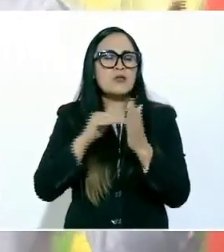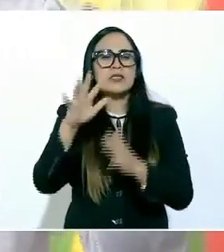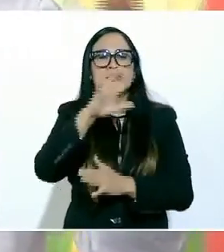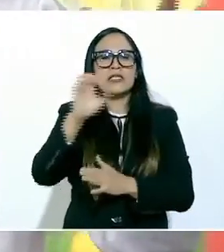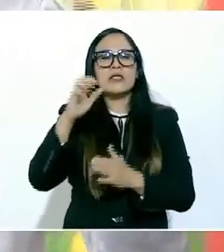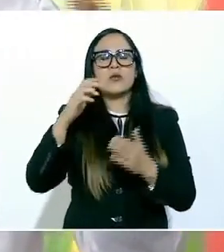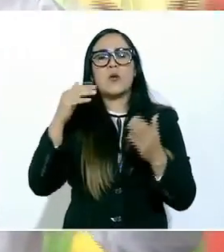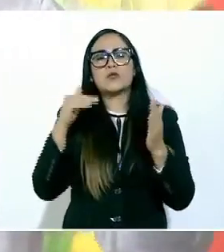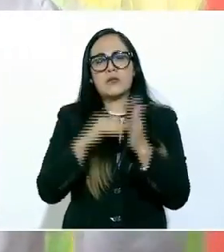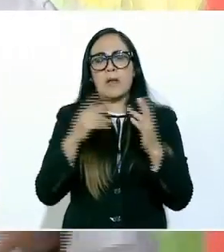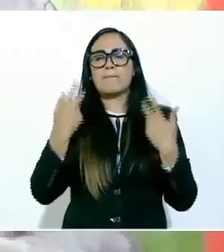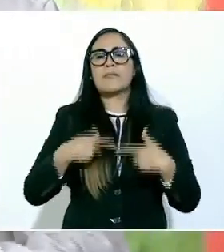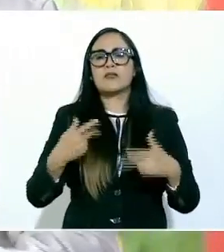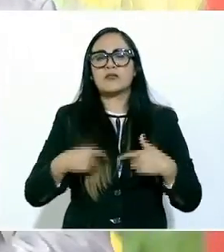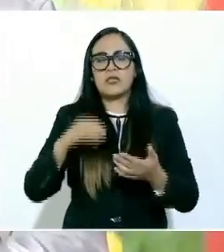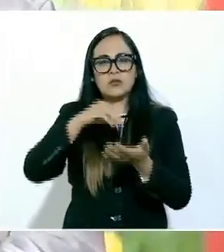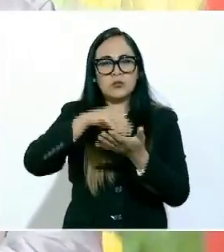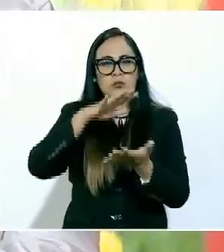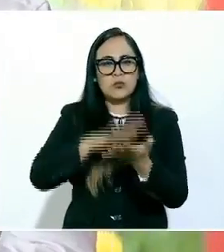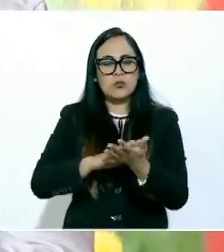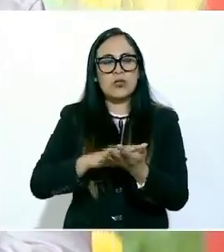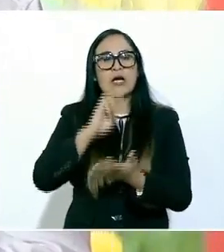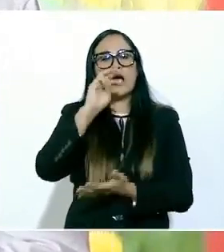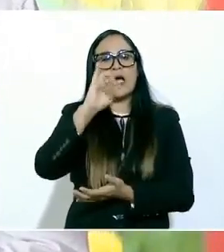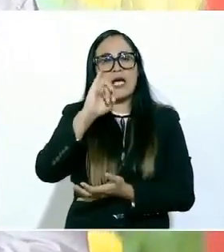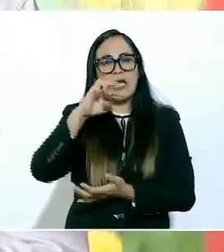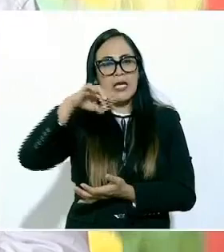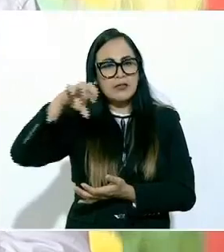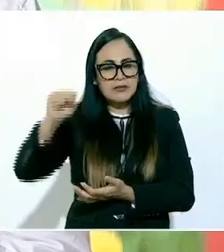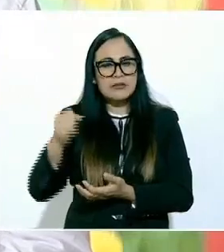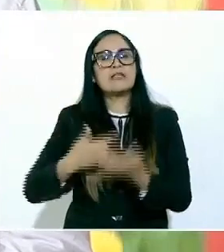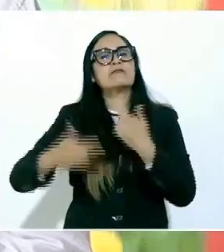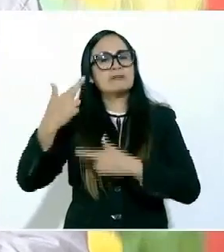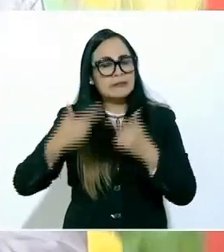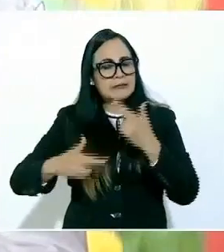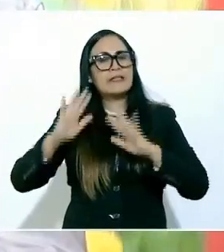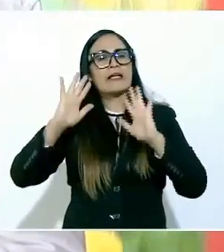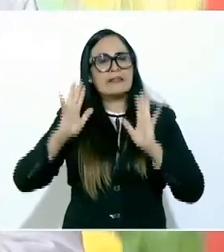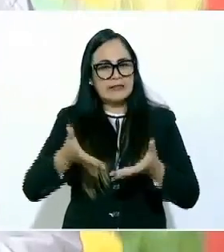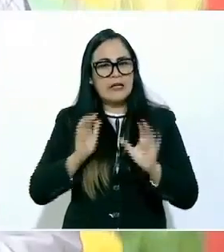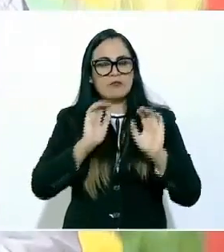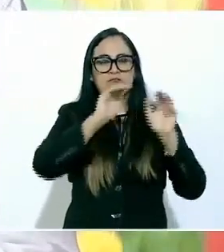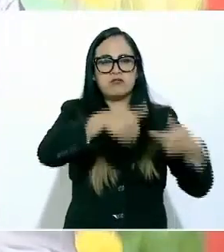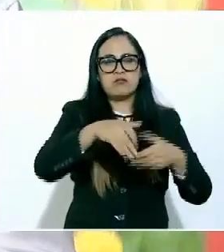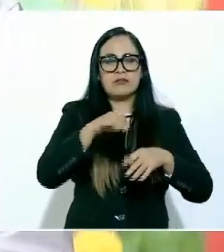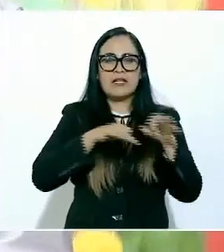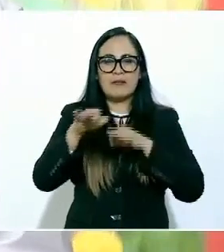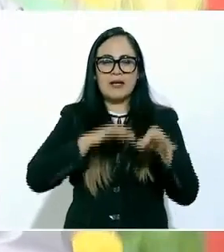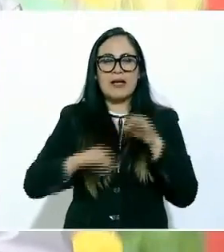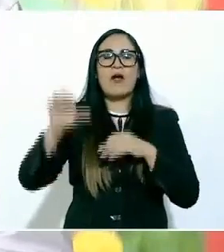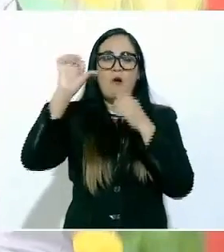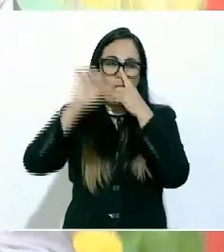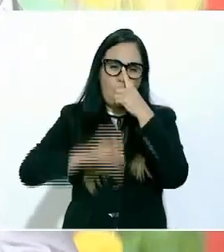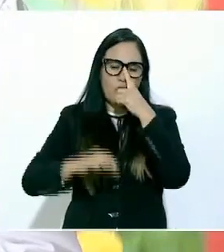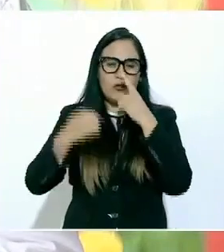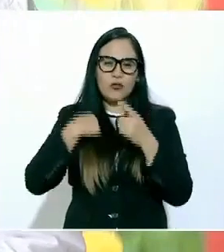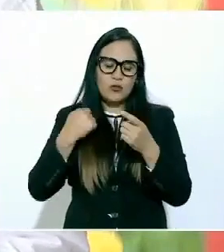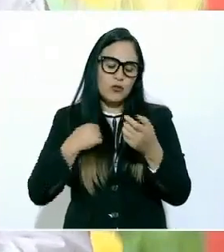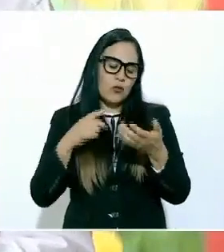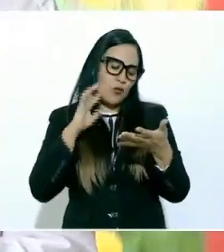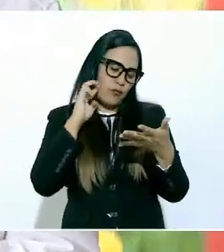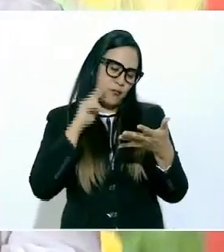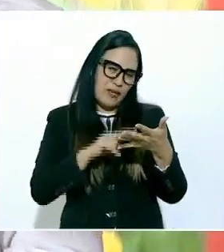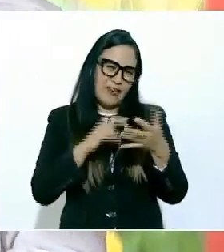20.500.000 trabajadores inscritos en el Seguro Social. Hoy estaba viendo los datos